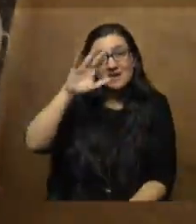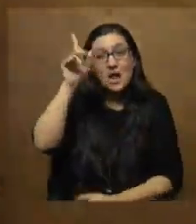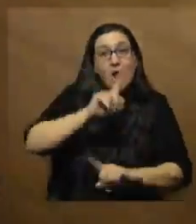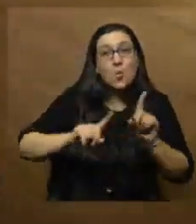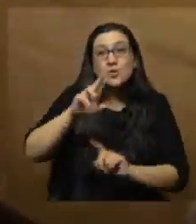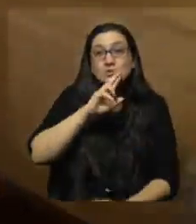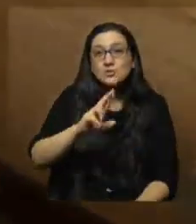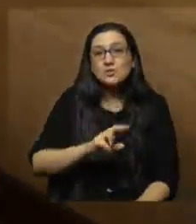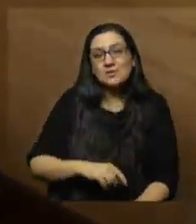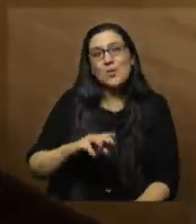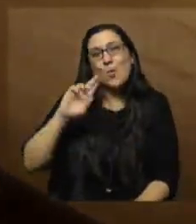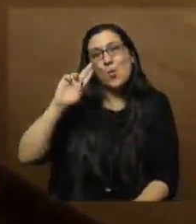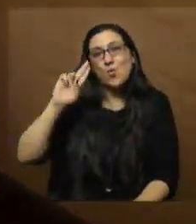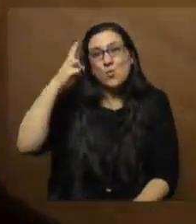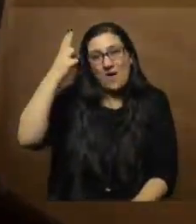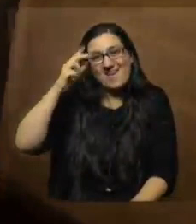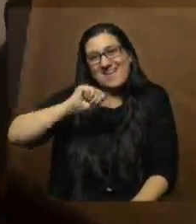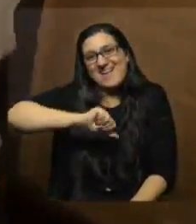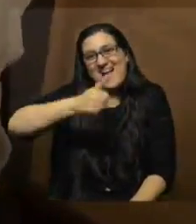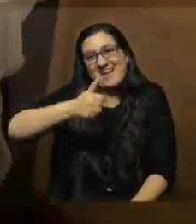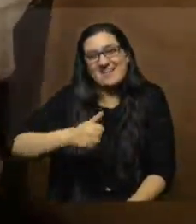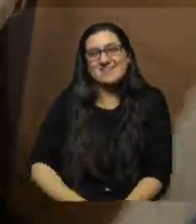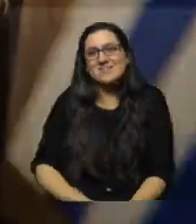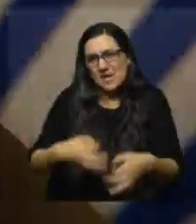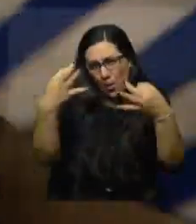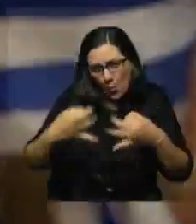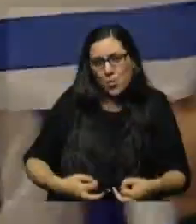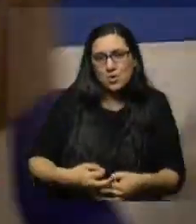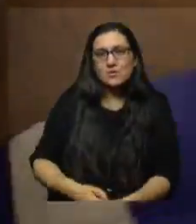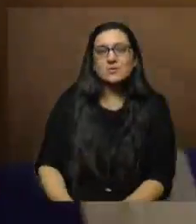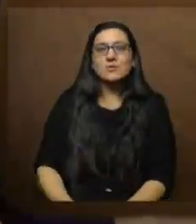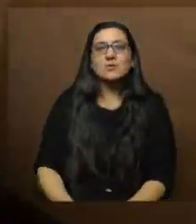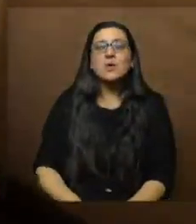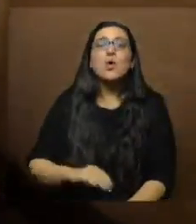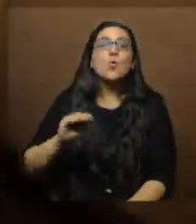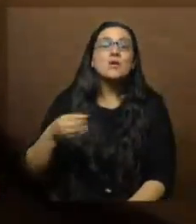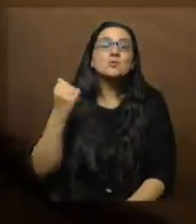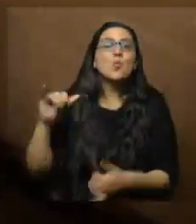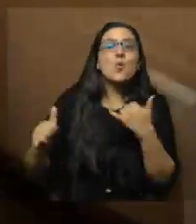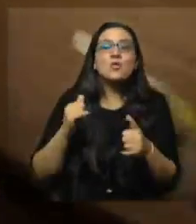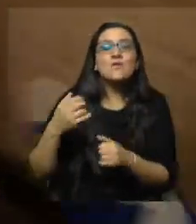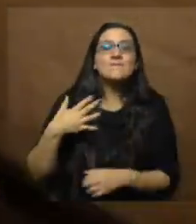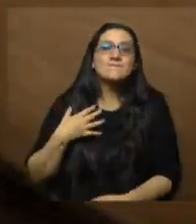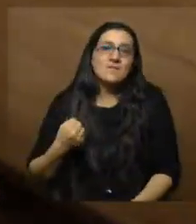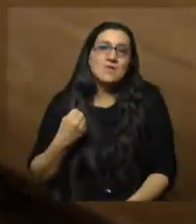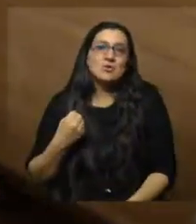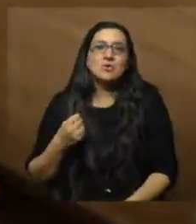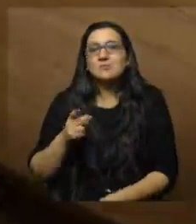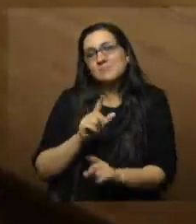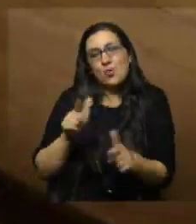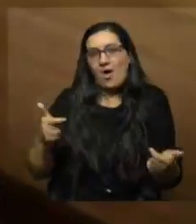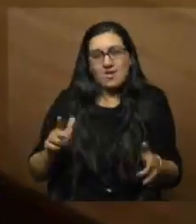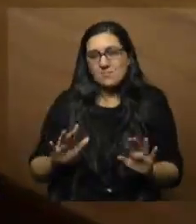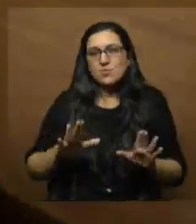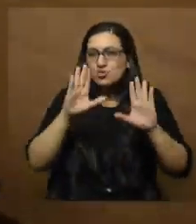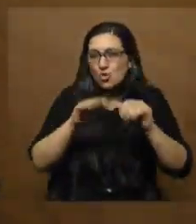la ve? Ganando. ¿Ganamos, seguro? Sí. ¿Cuál es su jugador favorito del plantel? ¿Lo tiene? No, no tengo. No lo tiene,